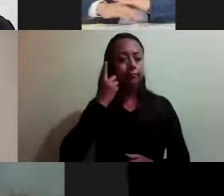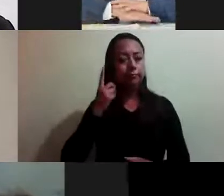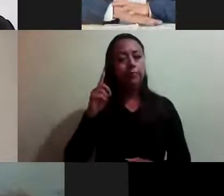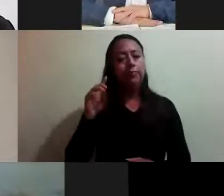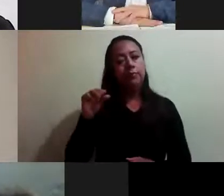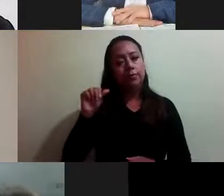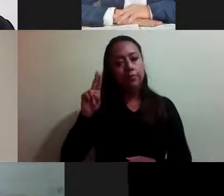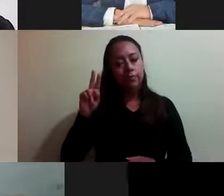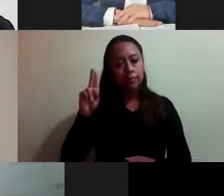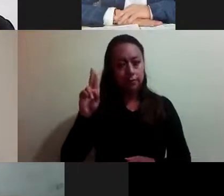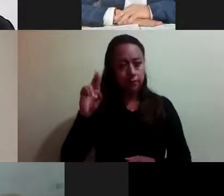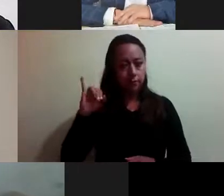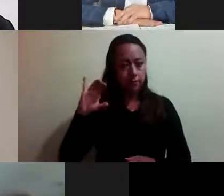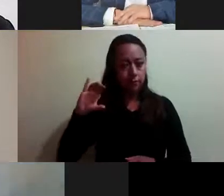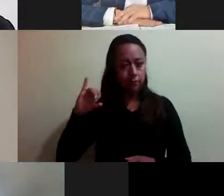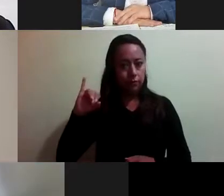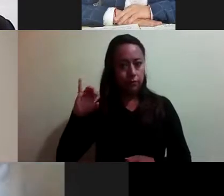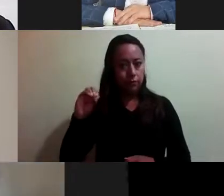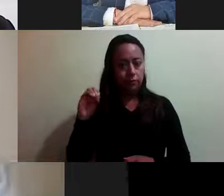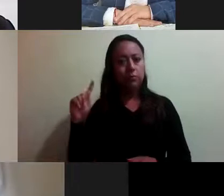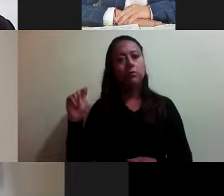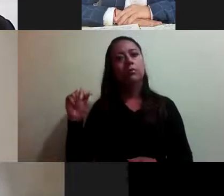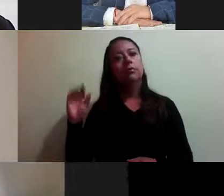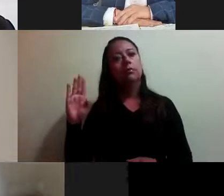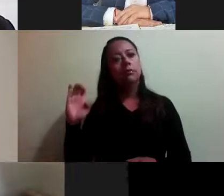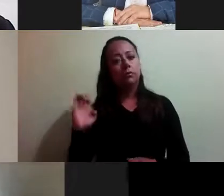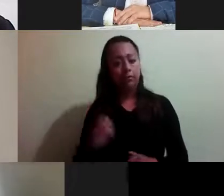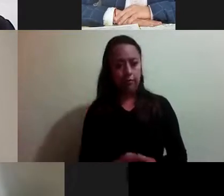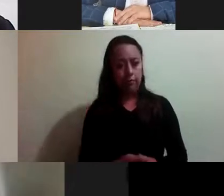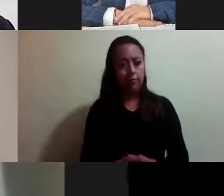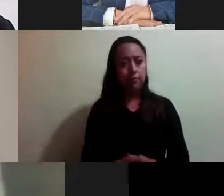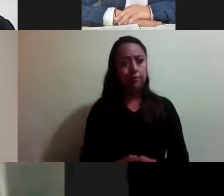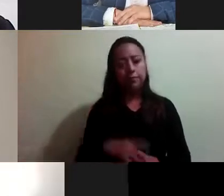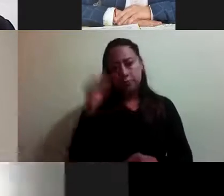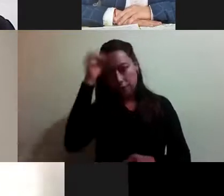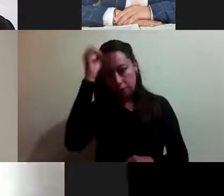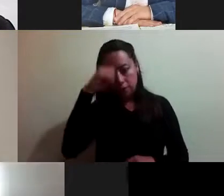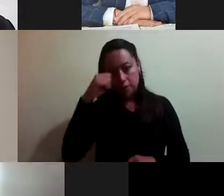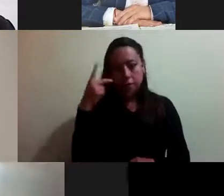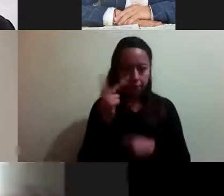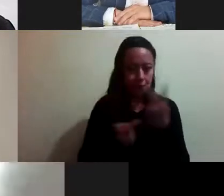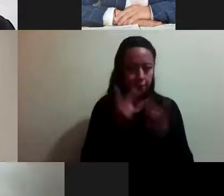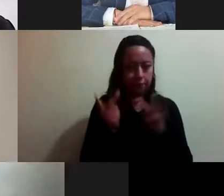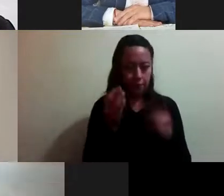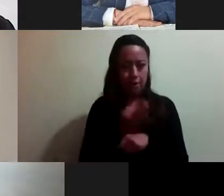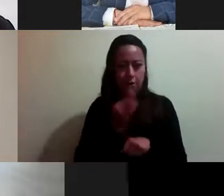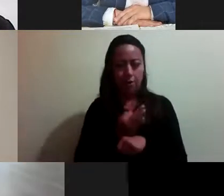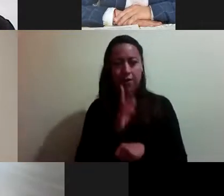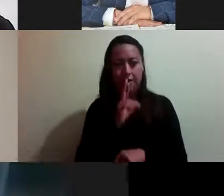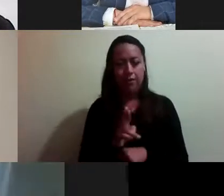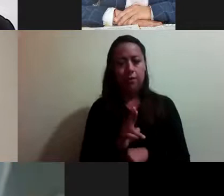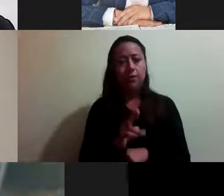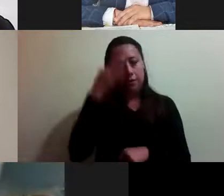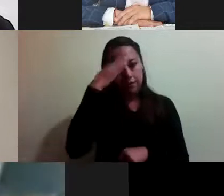por sus comentarios, sus preguntas, que seguramente ahorita nos comentará el señor tesorero. ¿Alguien más está al uso de